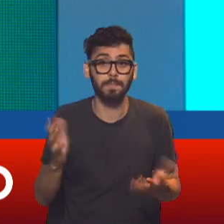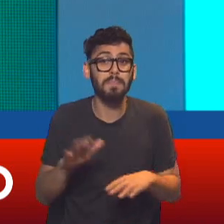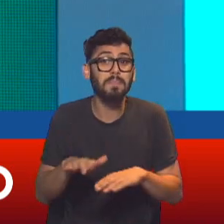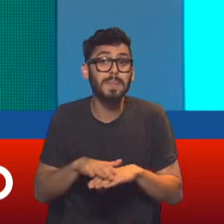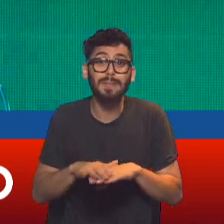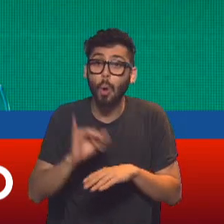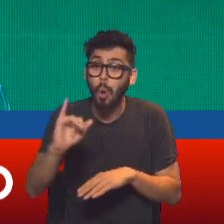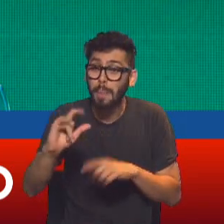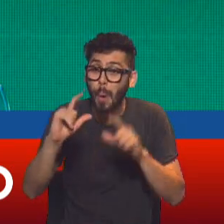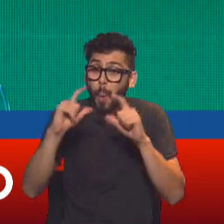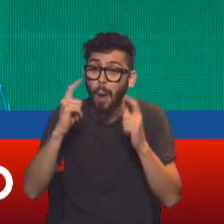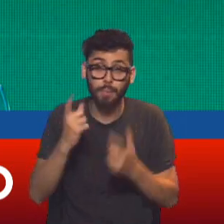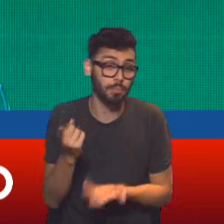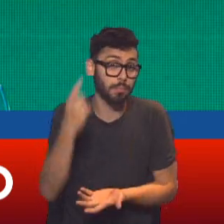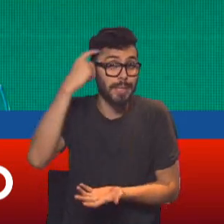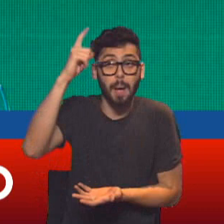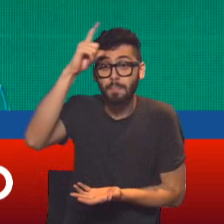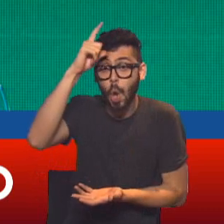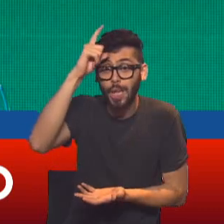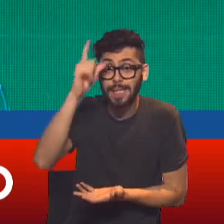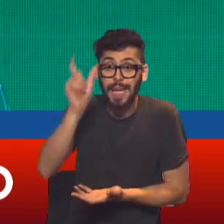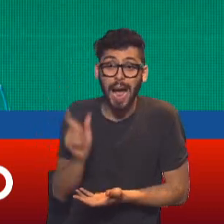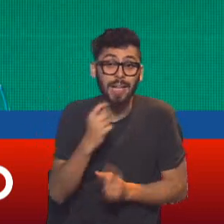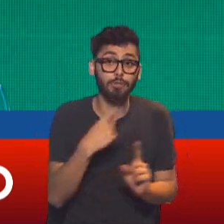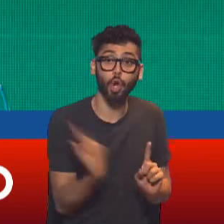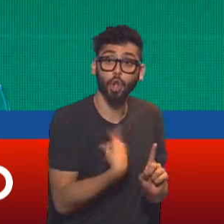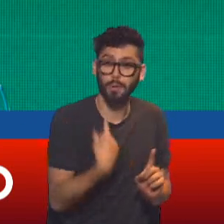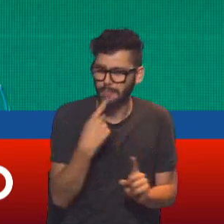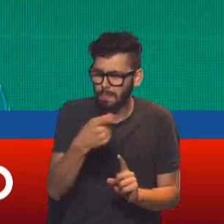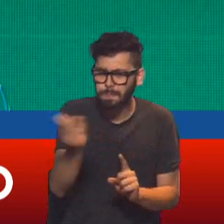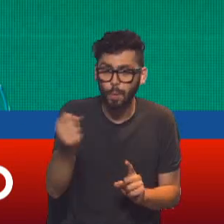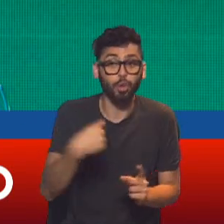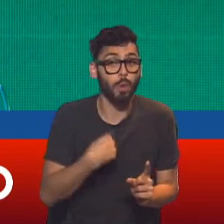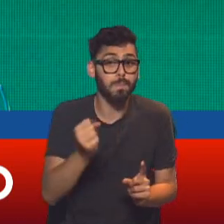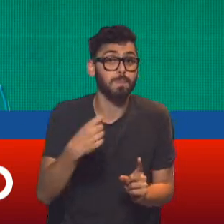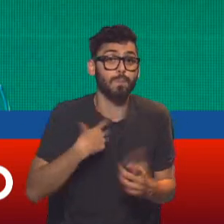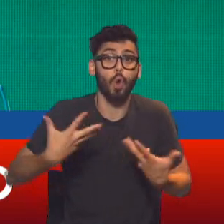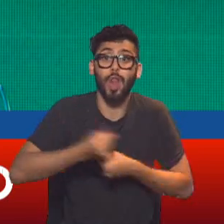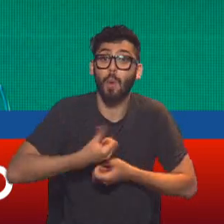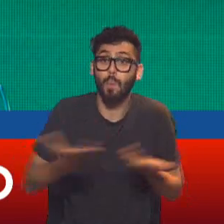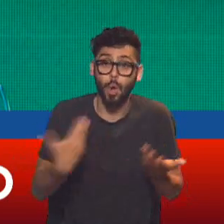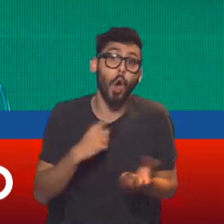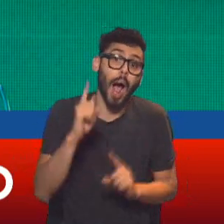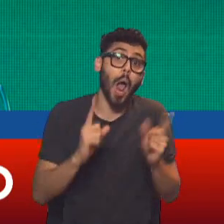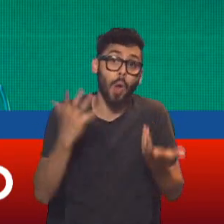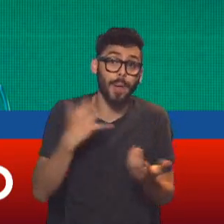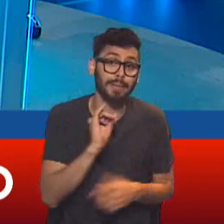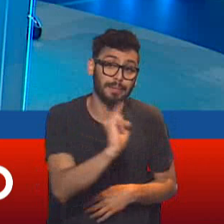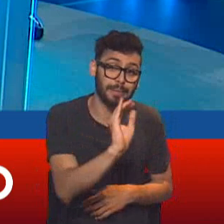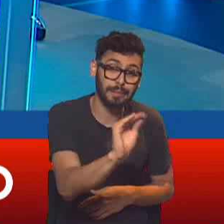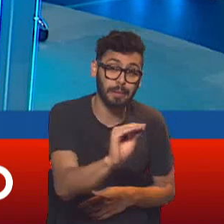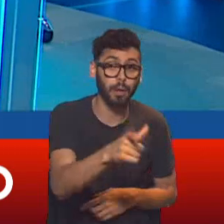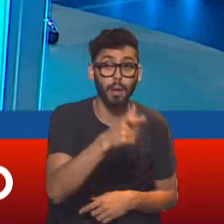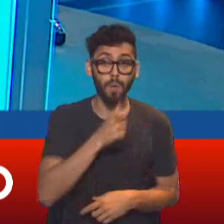le barbijo. pasa a un policía lo que nos pasa a cualquiera de nosotros? No sé si han tenido esa situación. Yo la he tenido en el transporte público un par de veces y la verdad que las